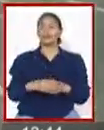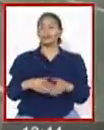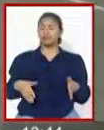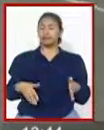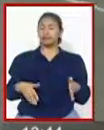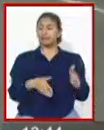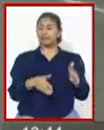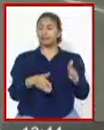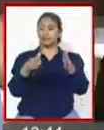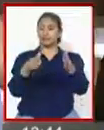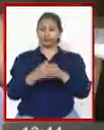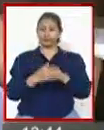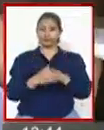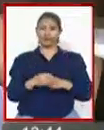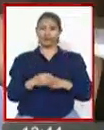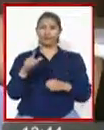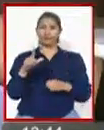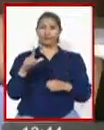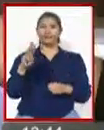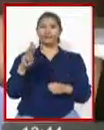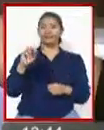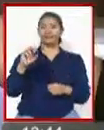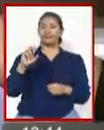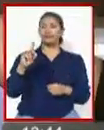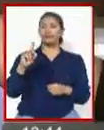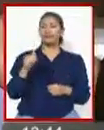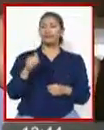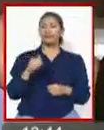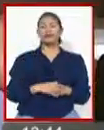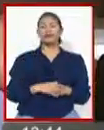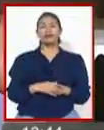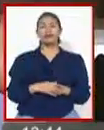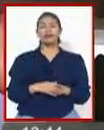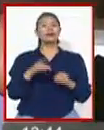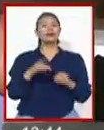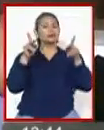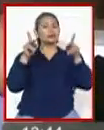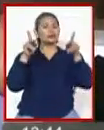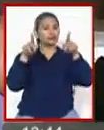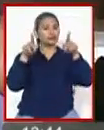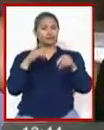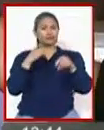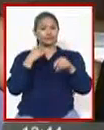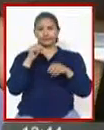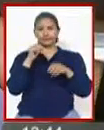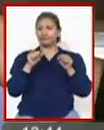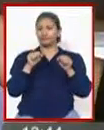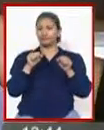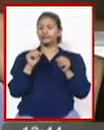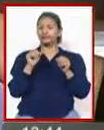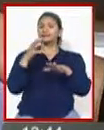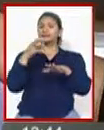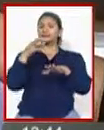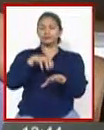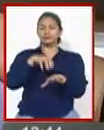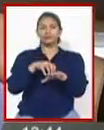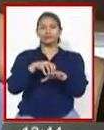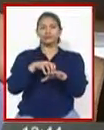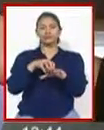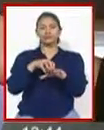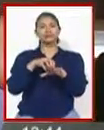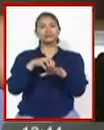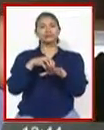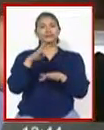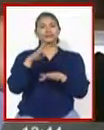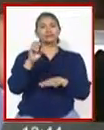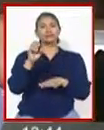son un sistema de que va a permitir a los pasajeros a permitir tomar el bus articulado, porque el bus